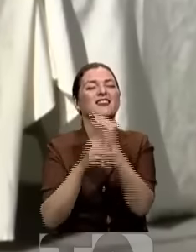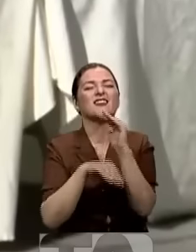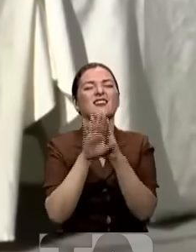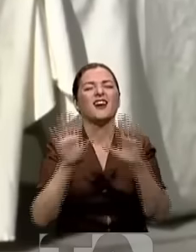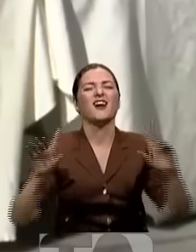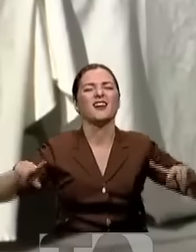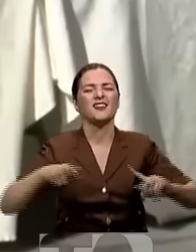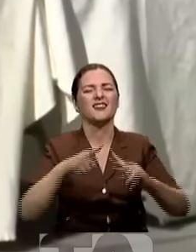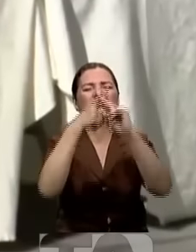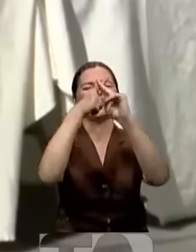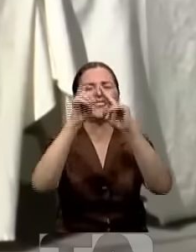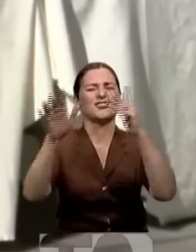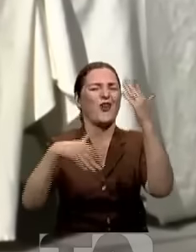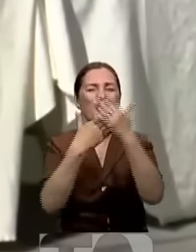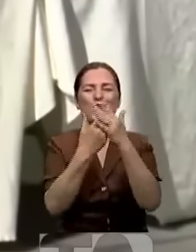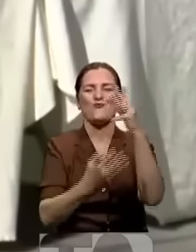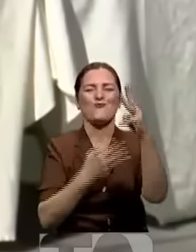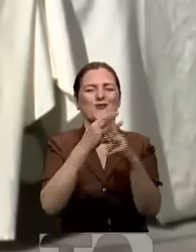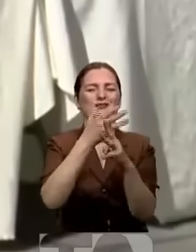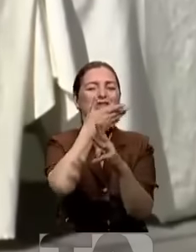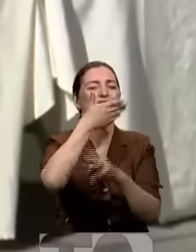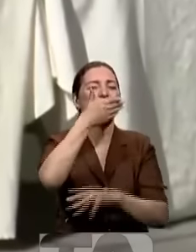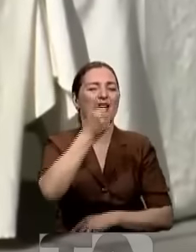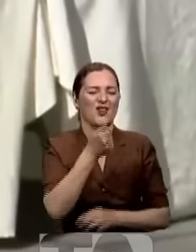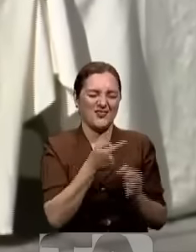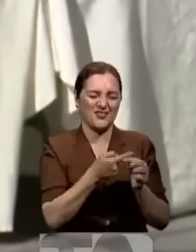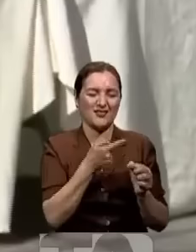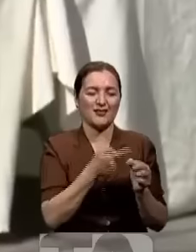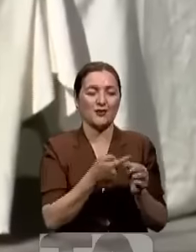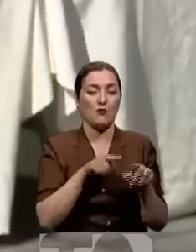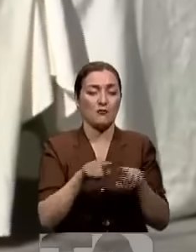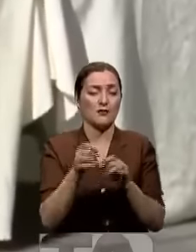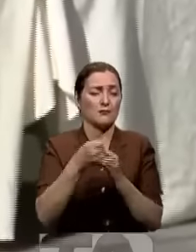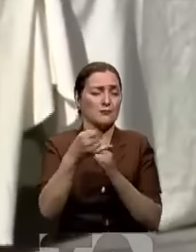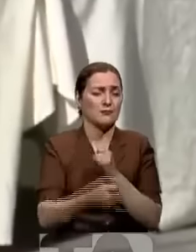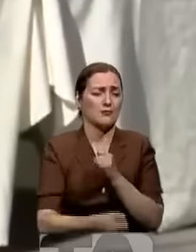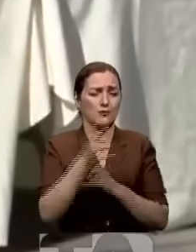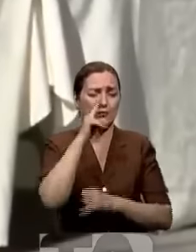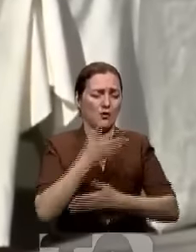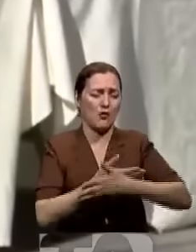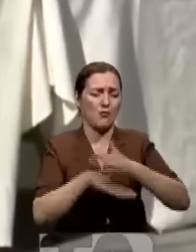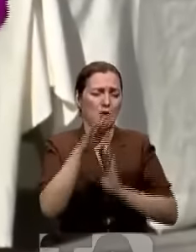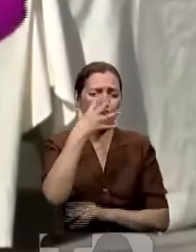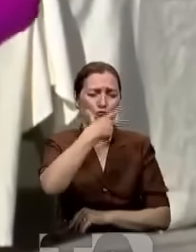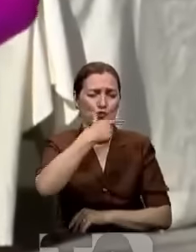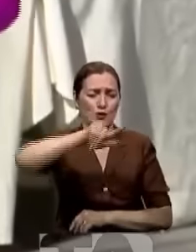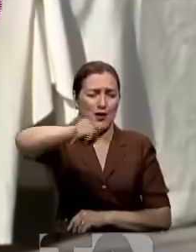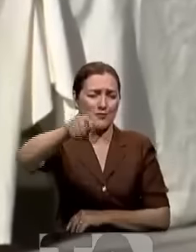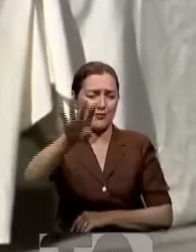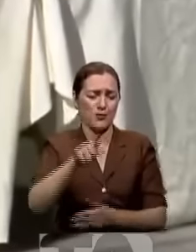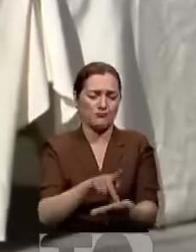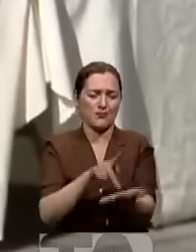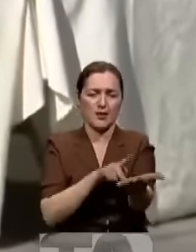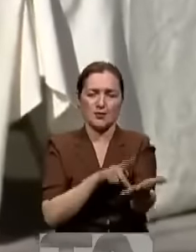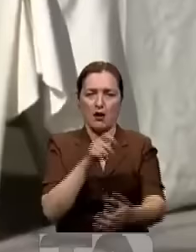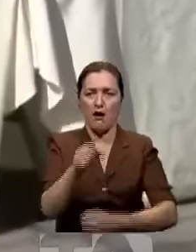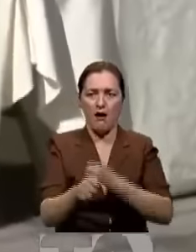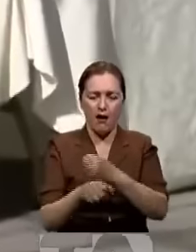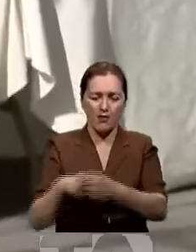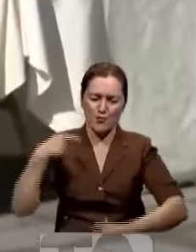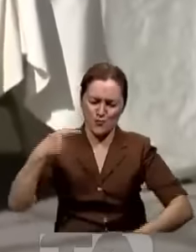lo queremos muchísimo, y esta la gran final de la guagua más linda. Algo que Teleamazonas lo pone como ya tradicional y que queremos